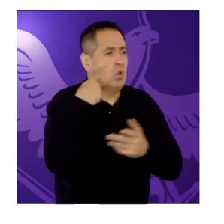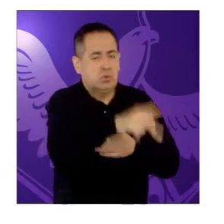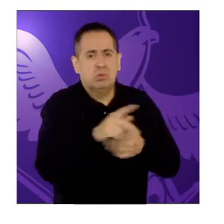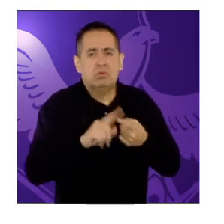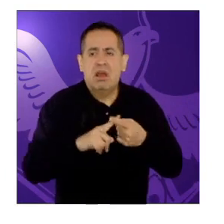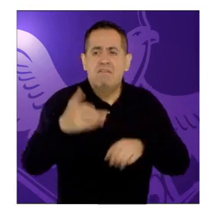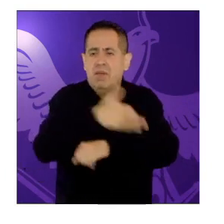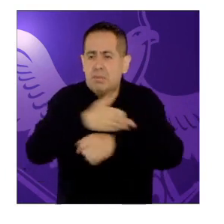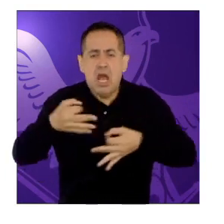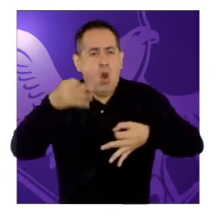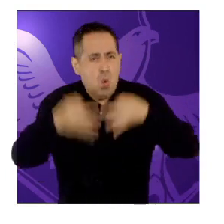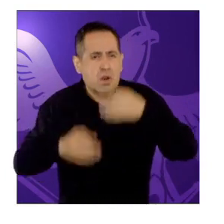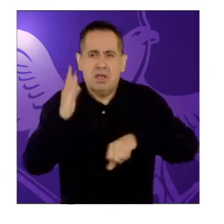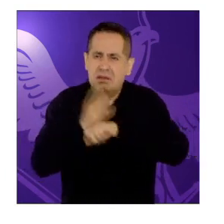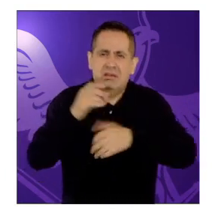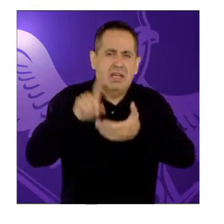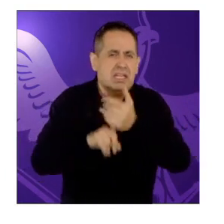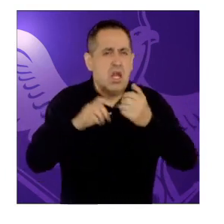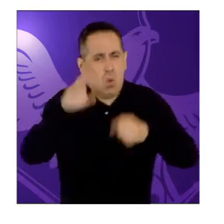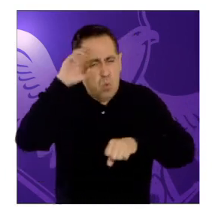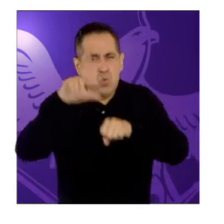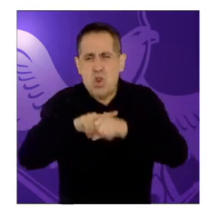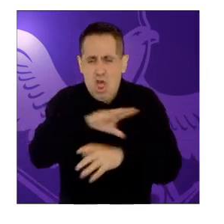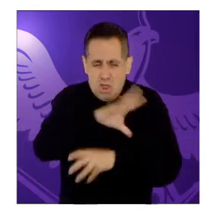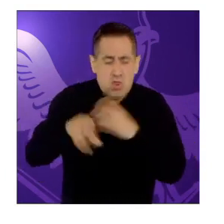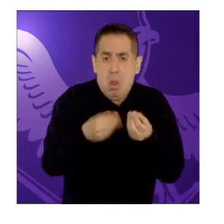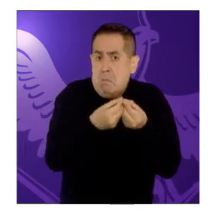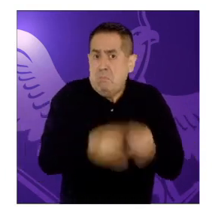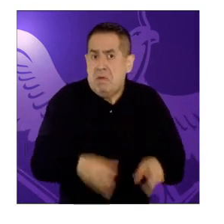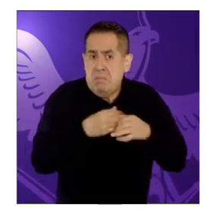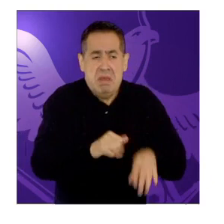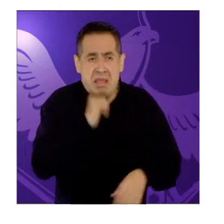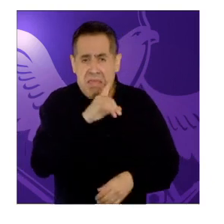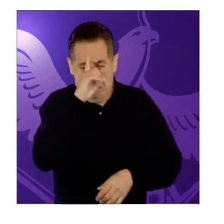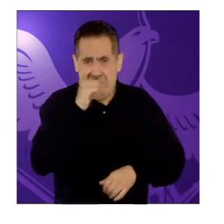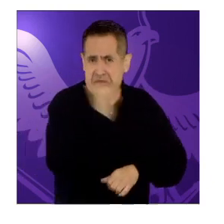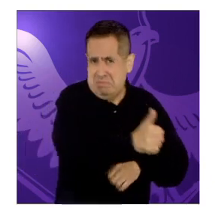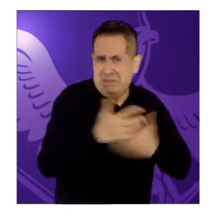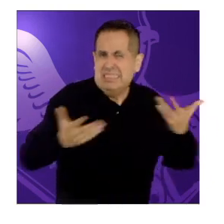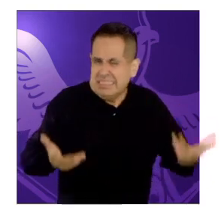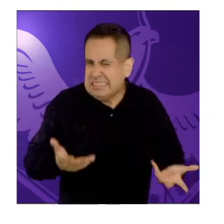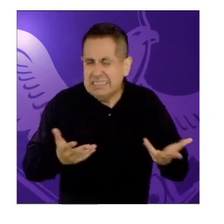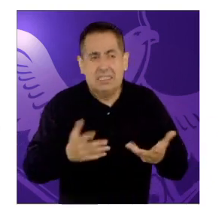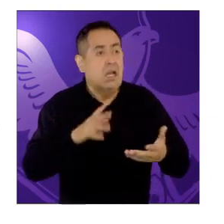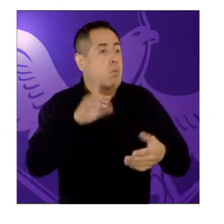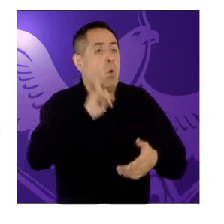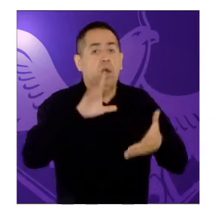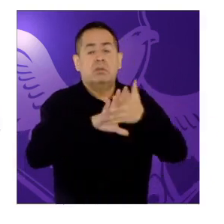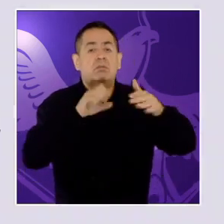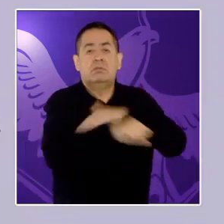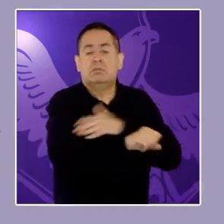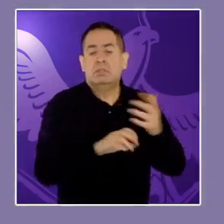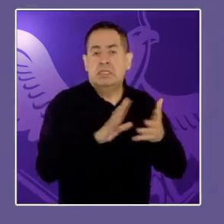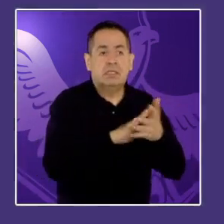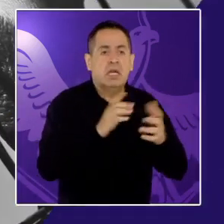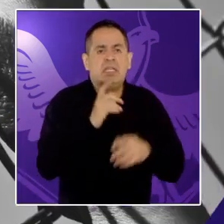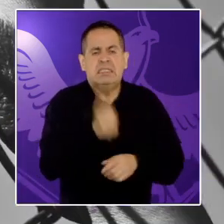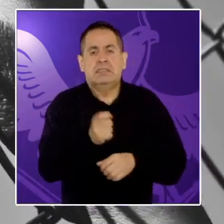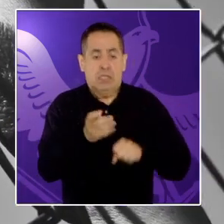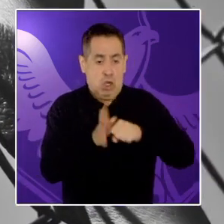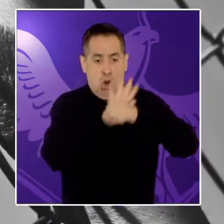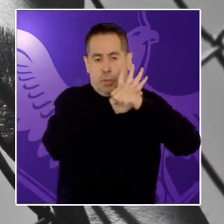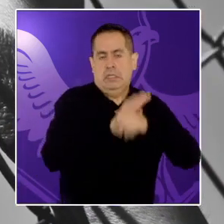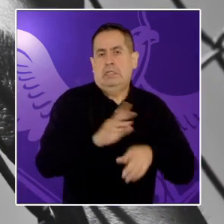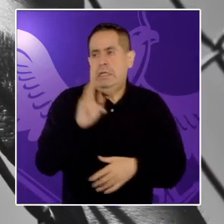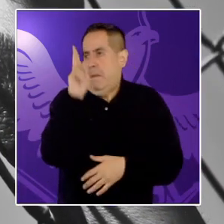los sistemas, el familiar, el jurídico, el penitenciario, el educativo, el cultural, el alimentario, el de salud. En el caso de mujeres privadas de libertad, la